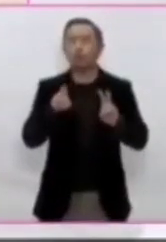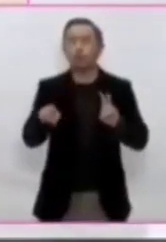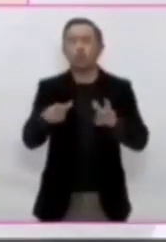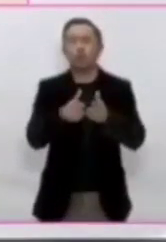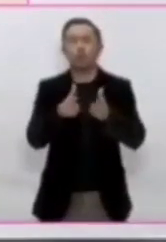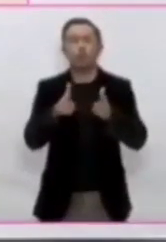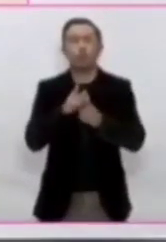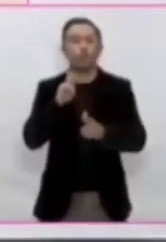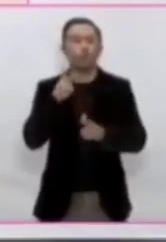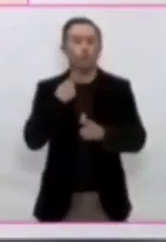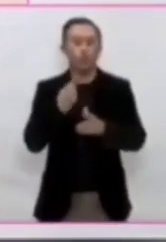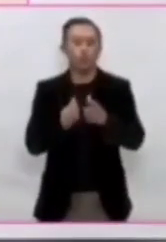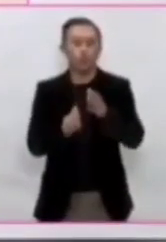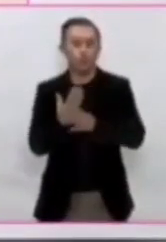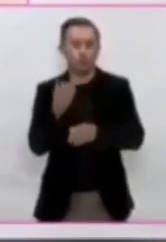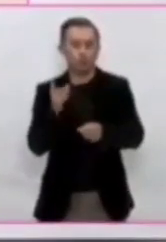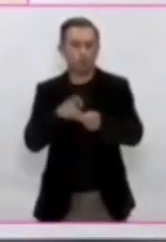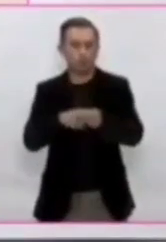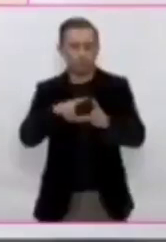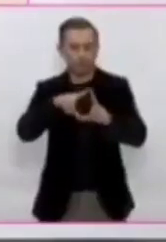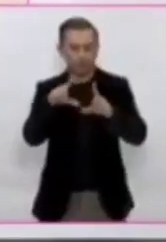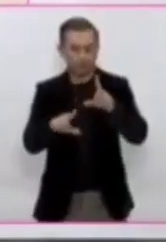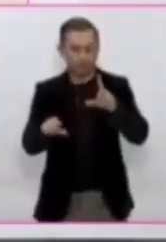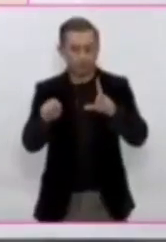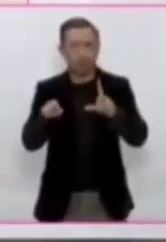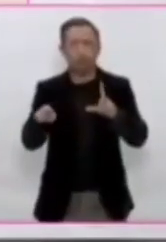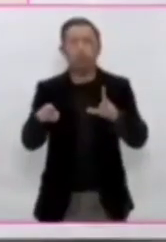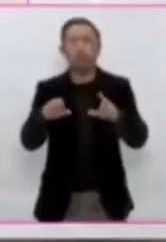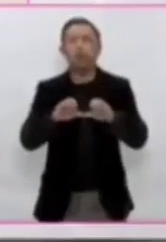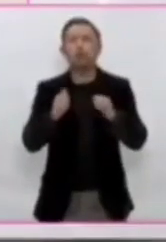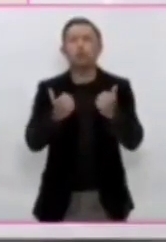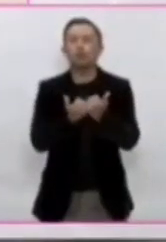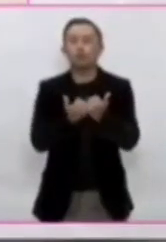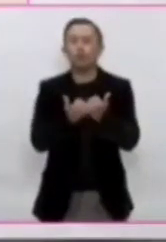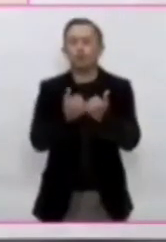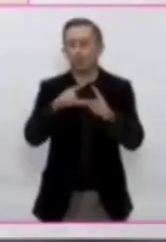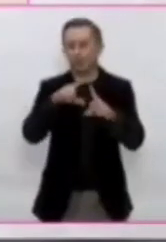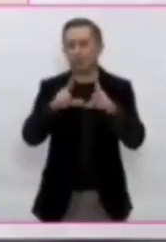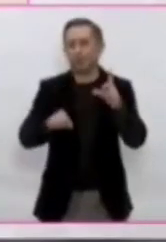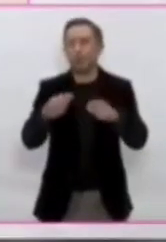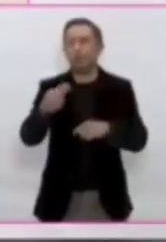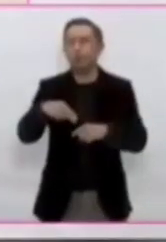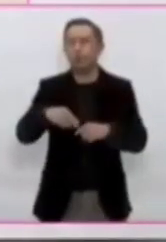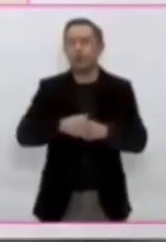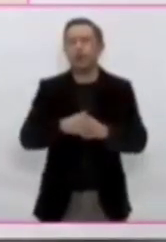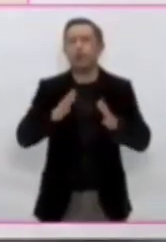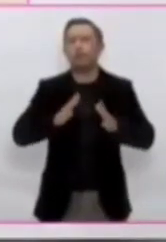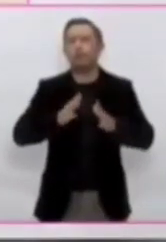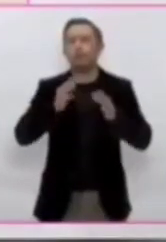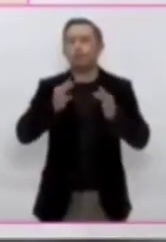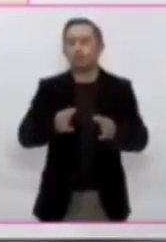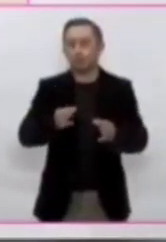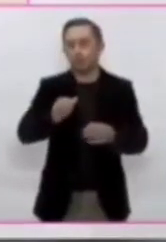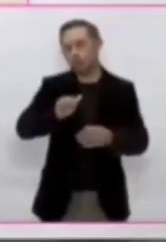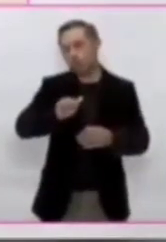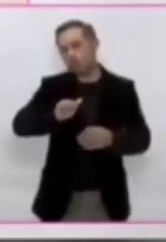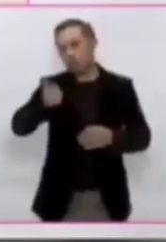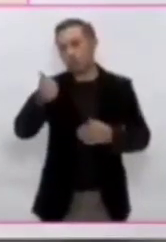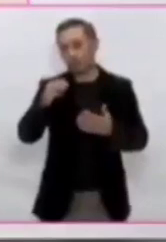como partido político nacional presentada por la agrupación política nacional denominada Fundación Alternativa.